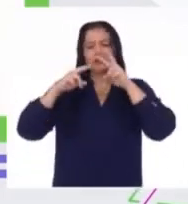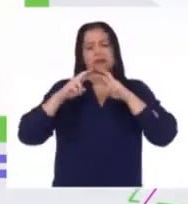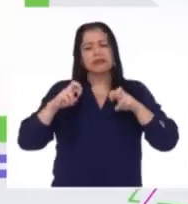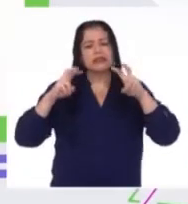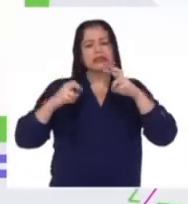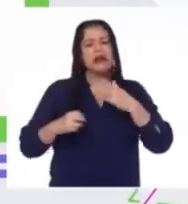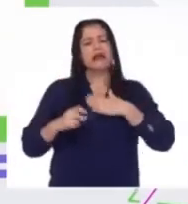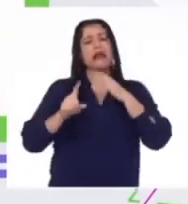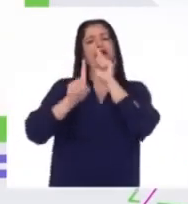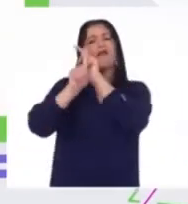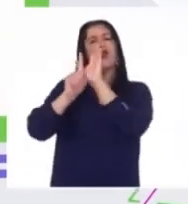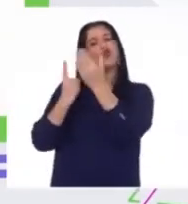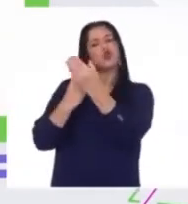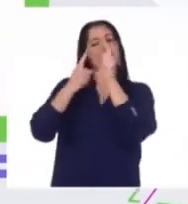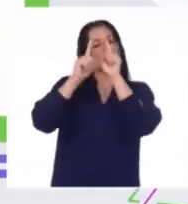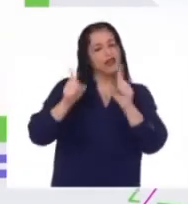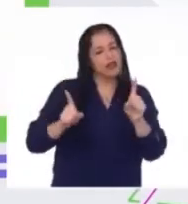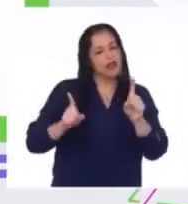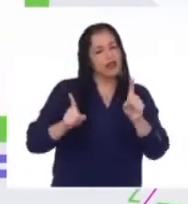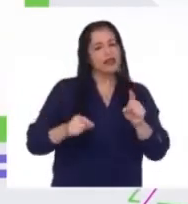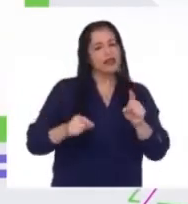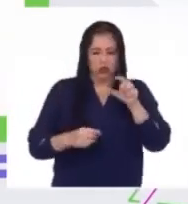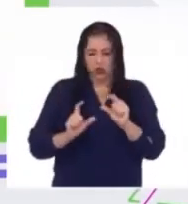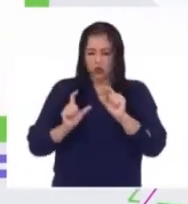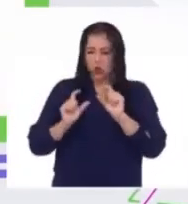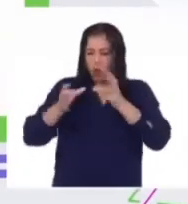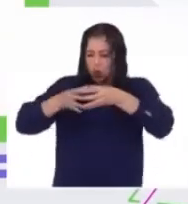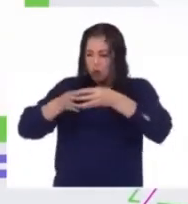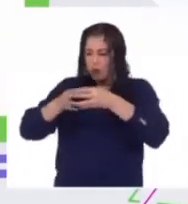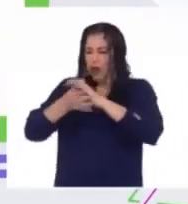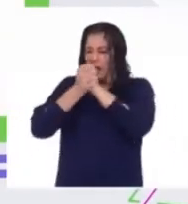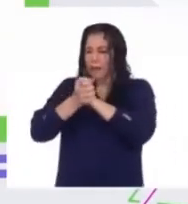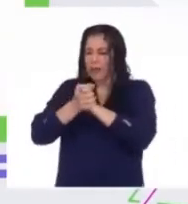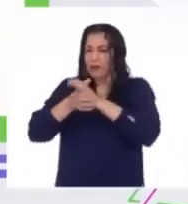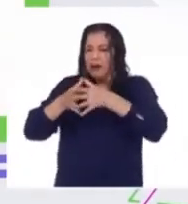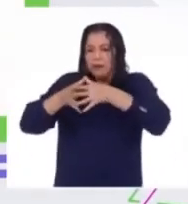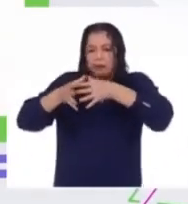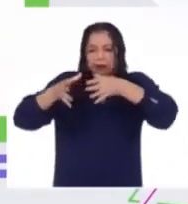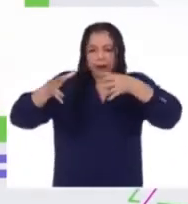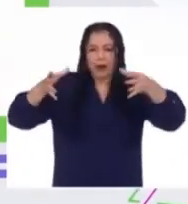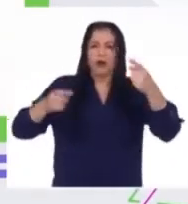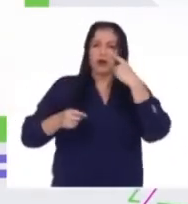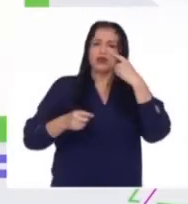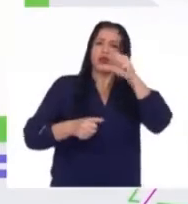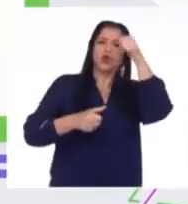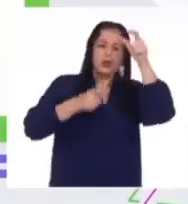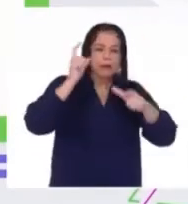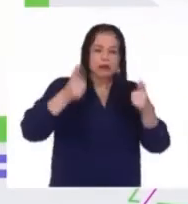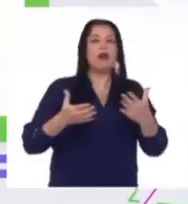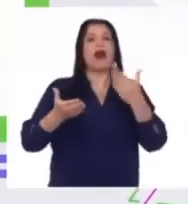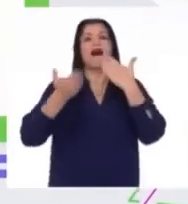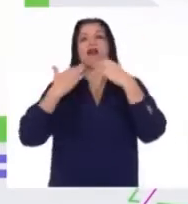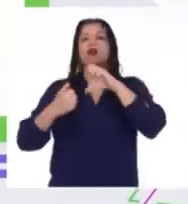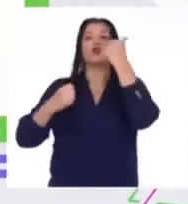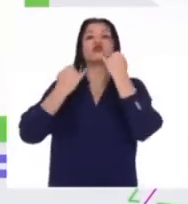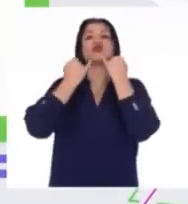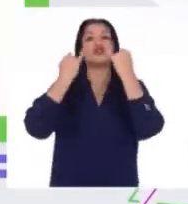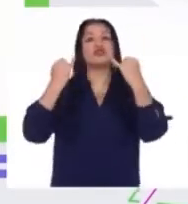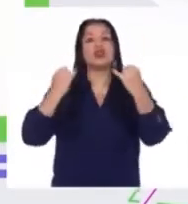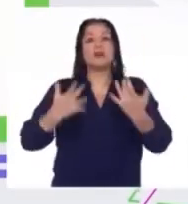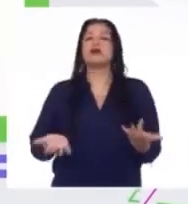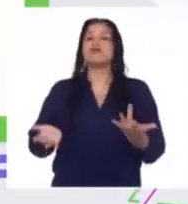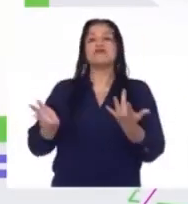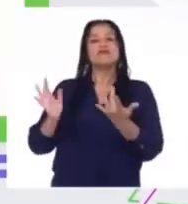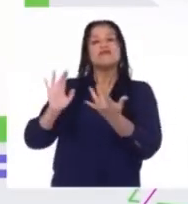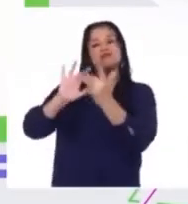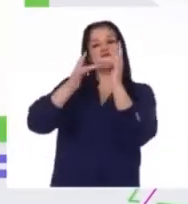de nuestras culturas. Atrévete a que tu círculo crezca conociendo más personas, aprendiendo a hablar otros idiomas y